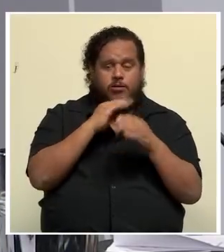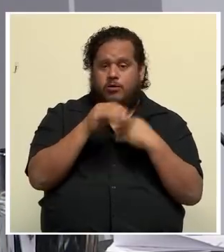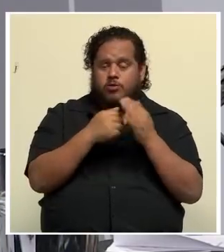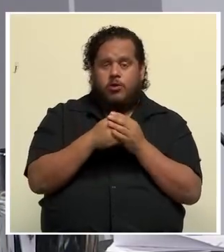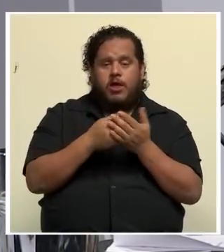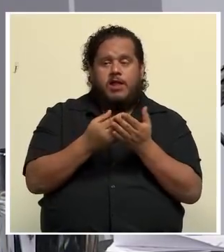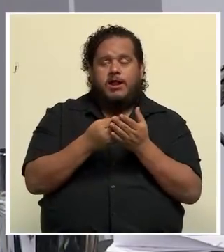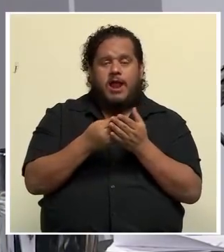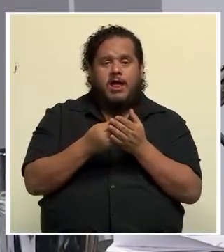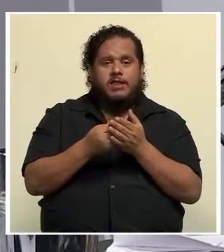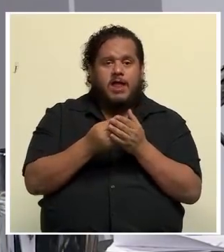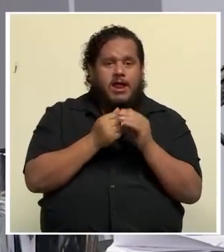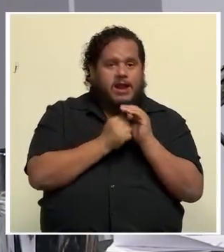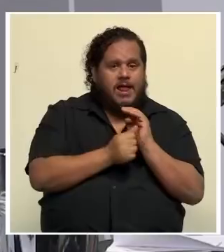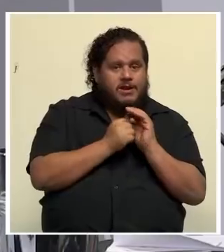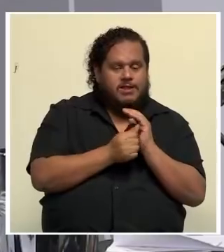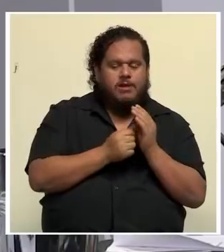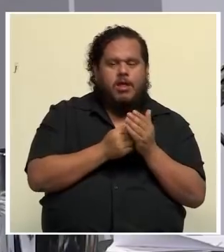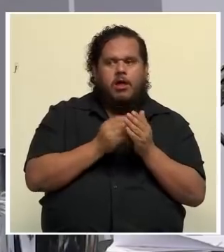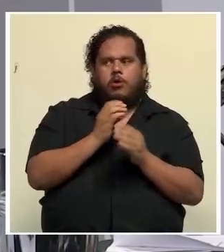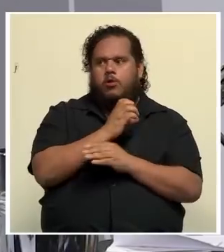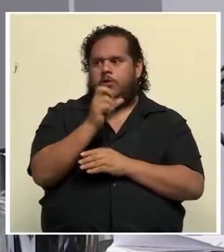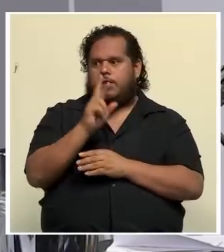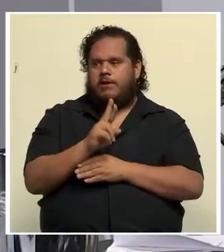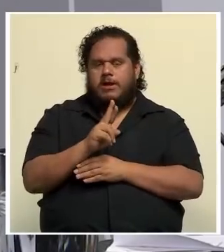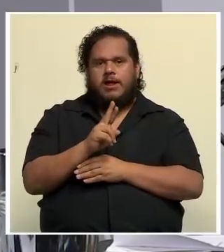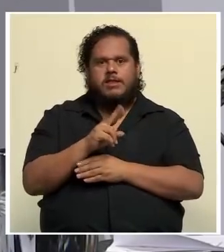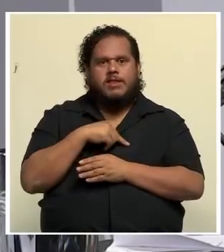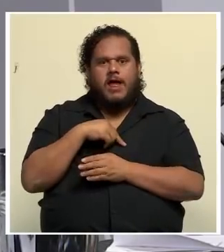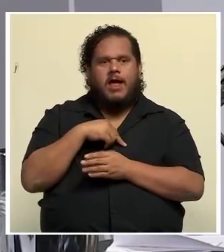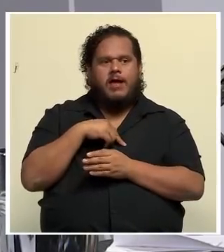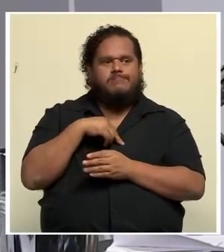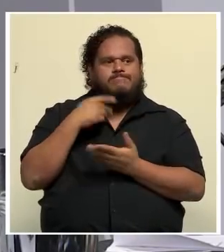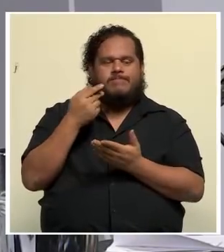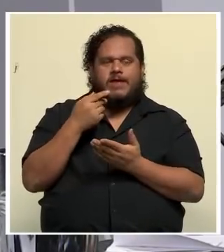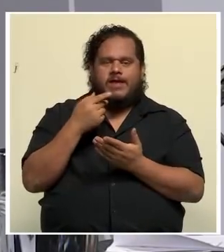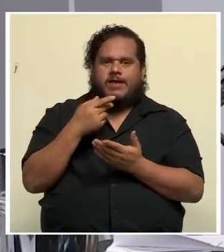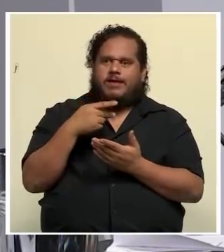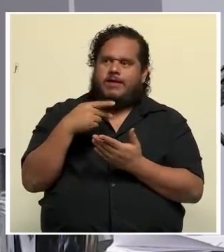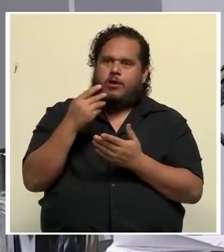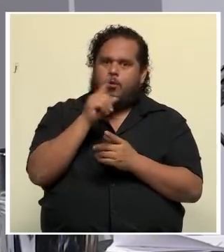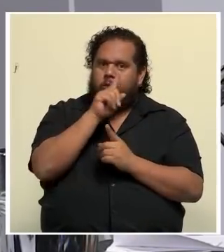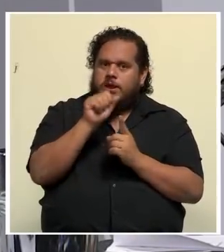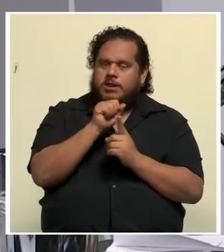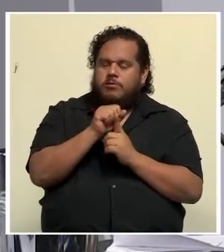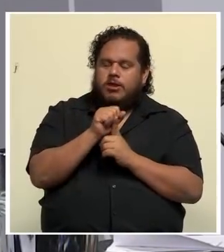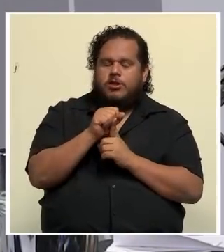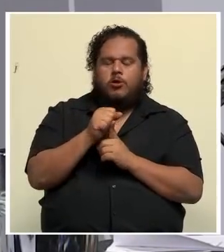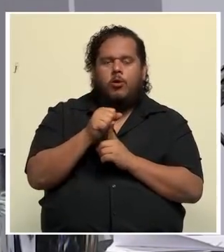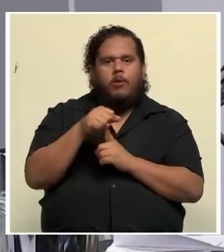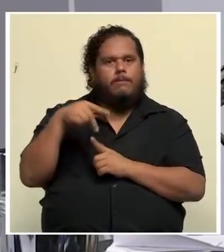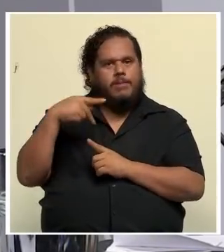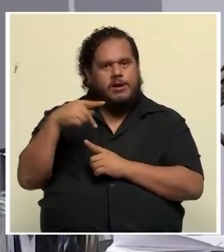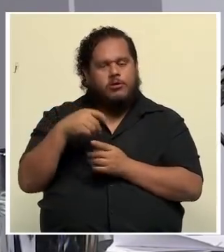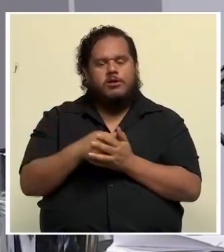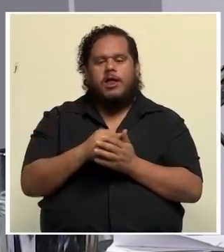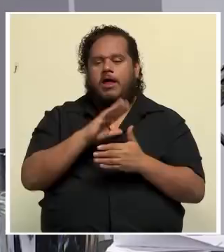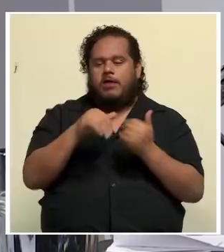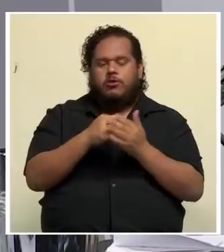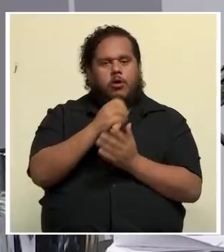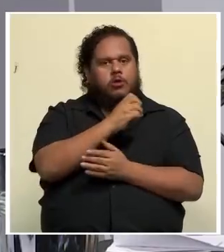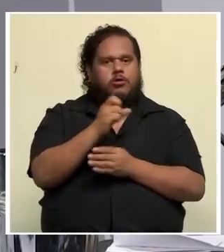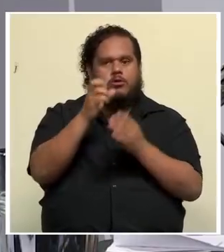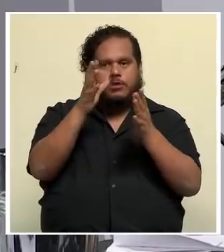está caminando sobre el filo de la navaja. Y yo pienso que las y los costarricenses, ante un panorama